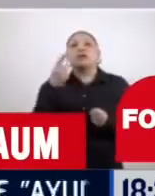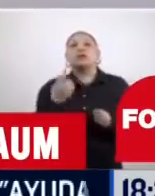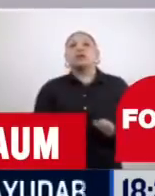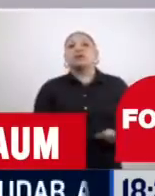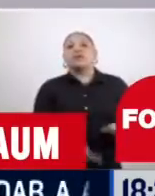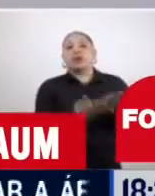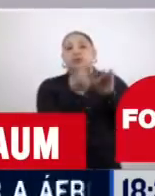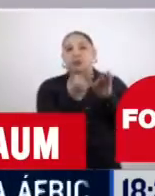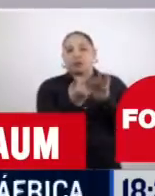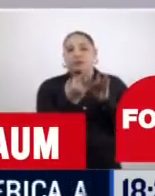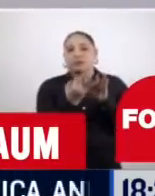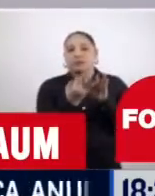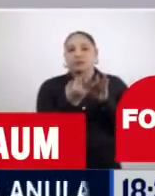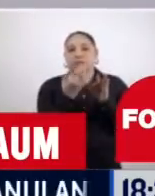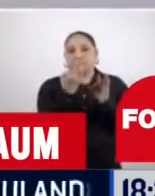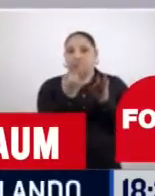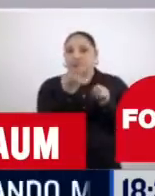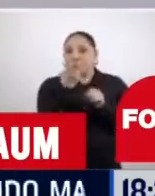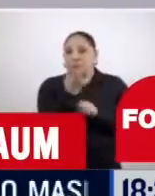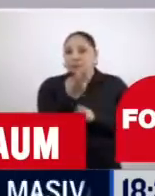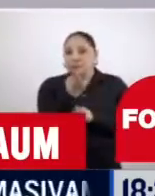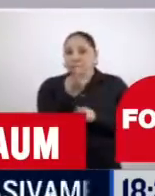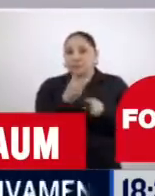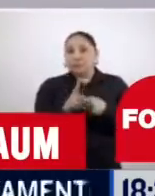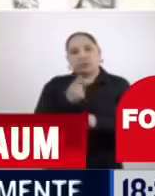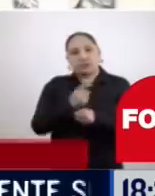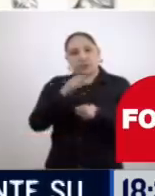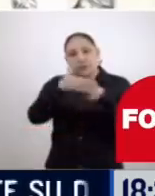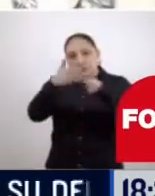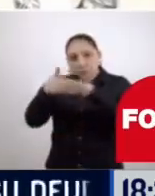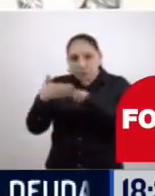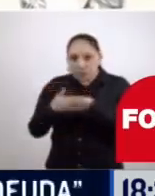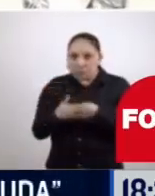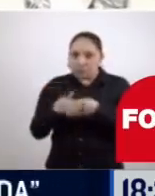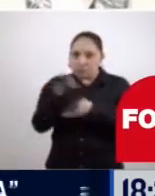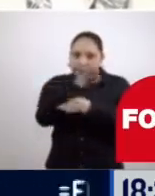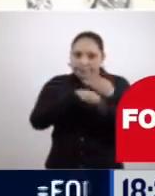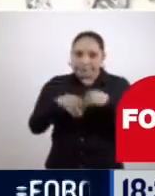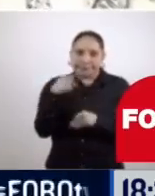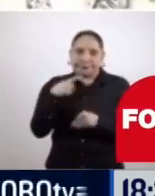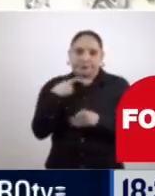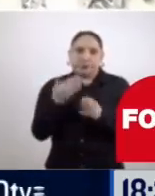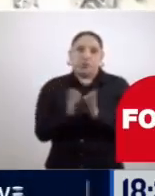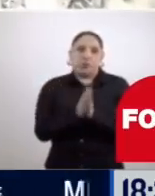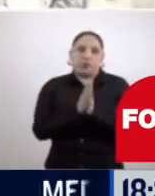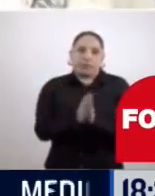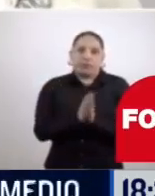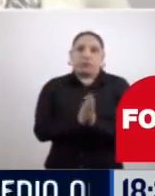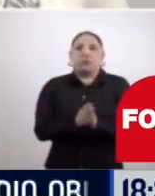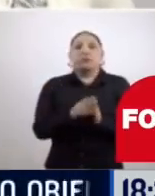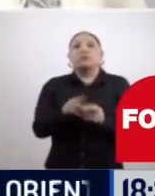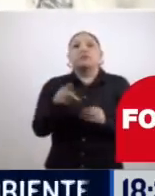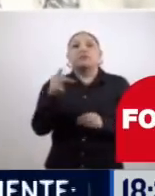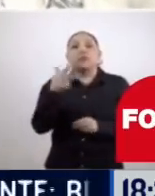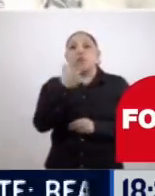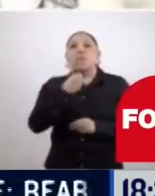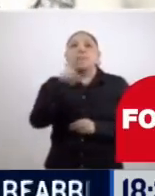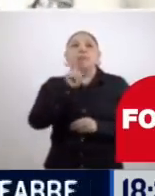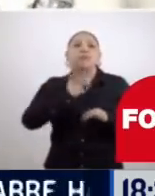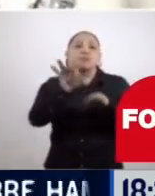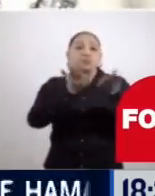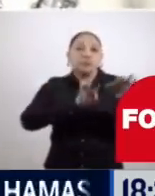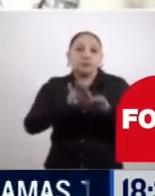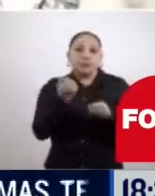hizo un llamado a la población para respetar a todo el personal de salud. Los trabajadores, trabajadoras de la salud,